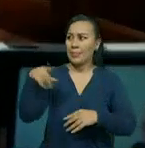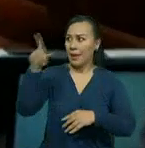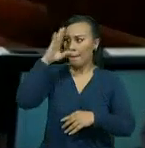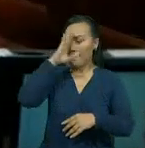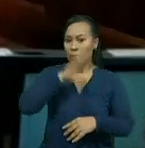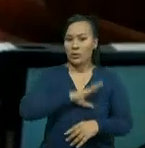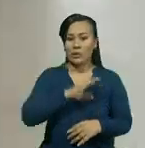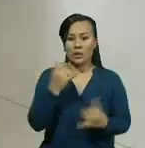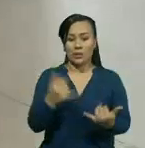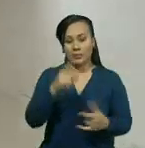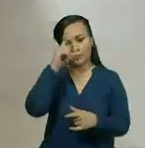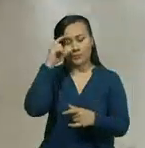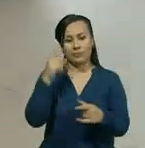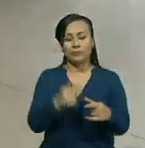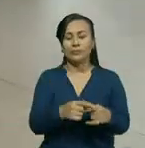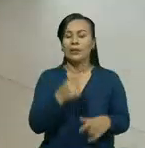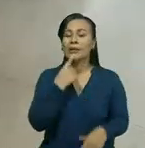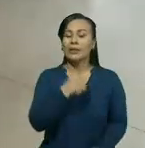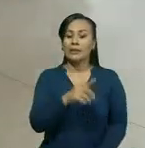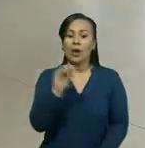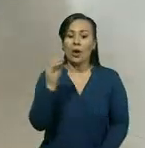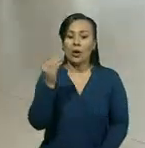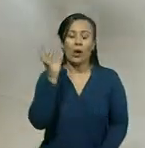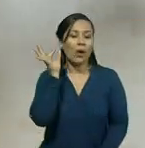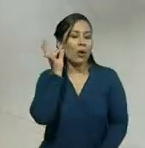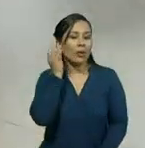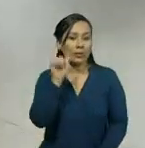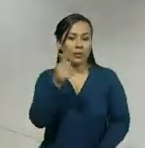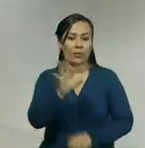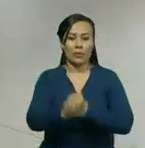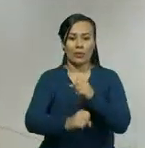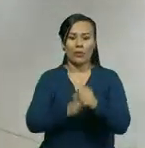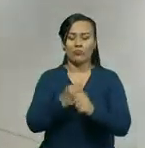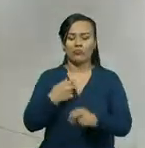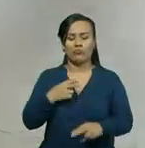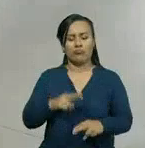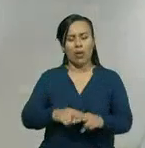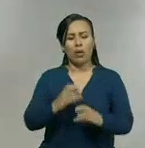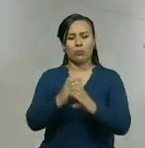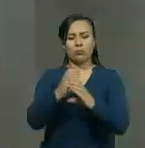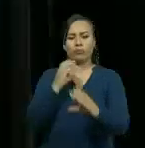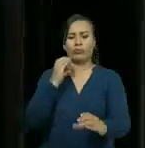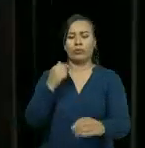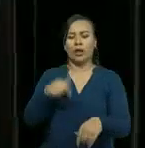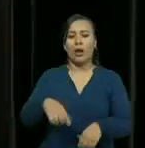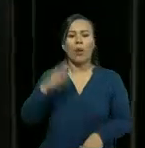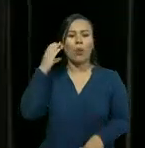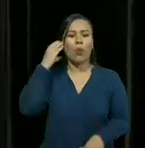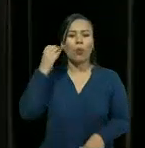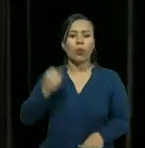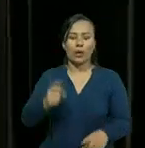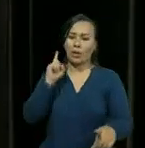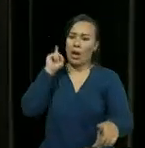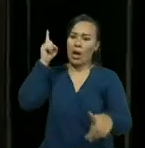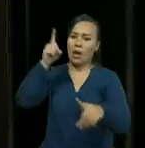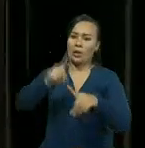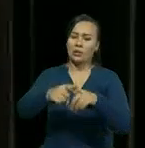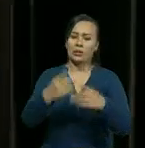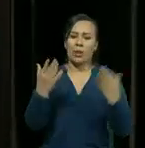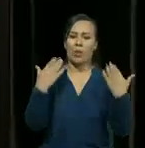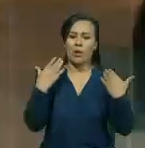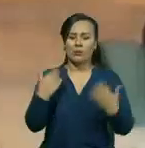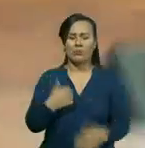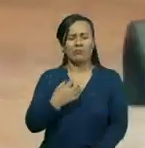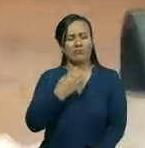Fiscalía de la SUAY dio a conocer que una joven de 19 años de edad que viajaba en la 126 de un bus interprovincial desde la ciudad de Cuenca, Guayaquil, vivió una mala